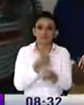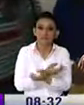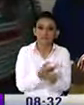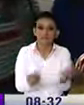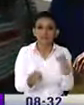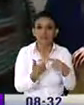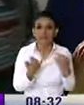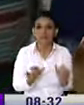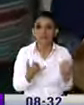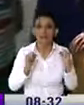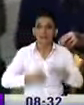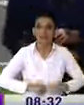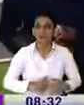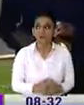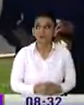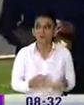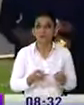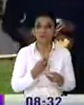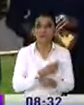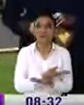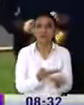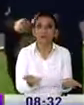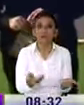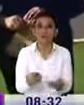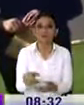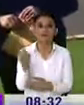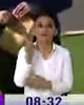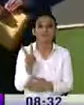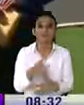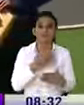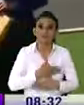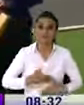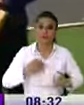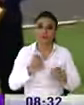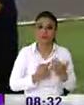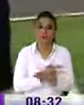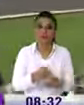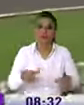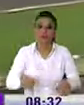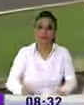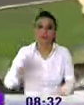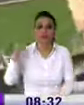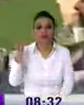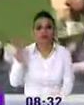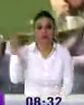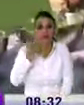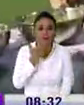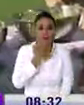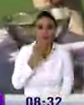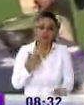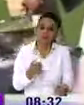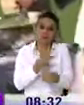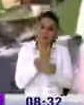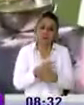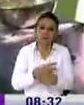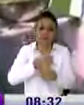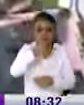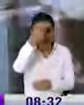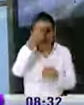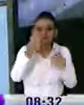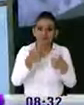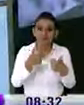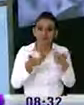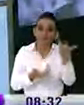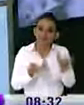hasta el momento y obviamente información del día viernes. Disfruta el fin de semana, el clima está riquísimo, pero también protéjase y un paraguas nunca estará por